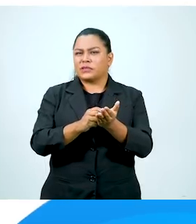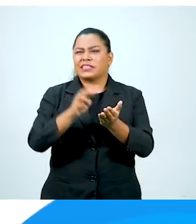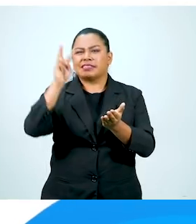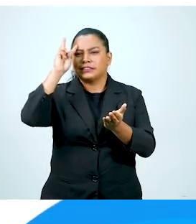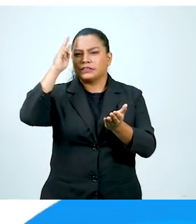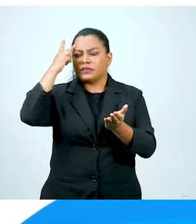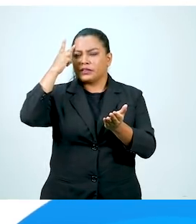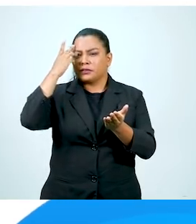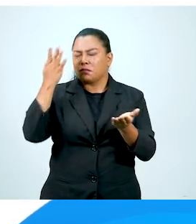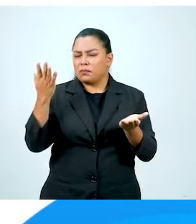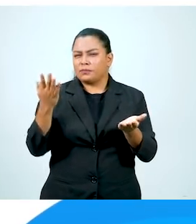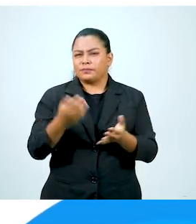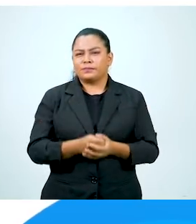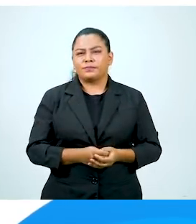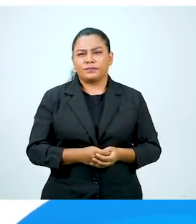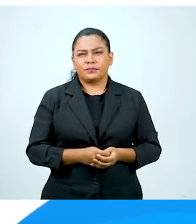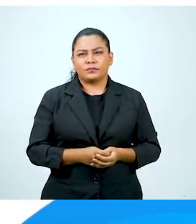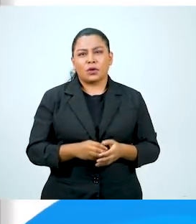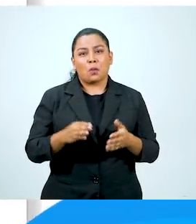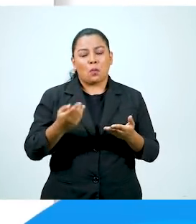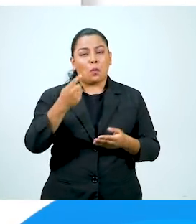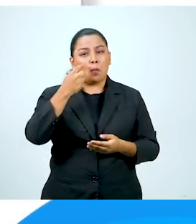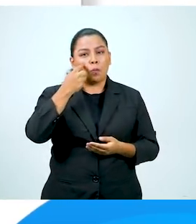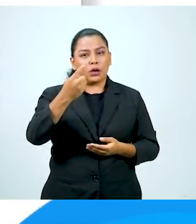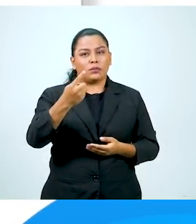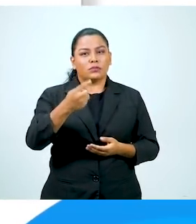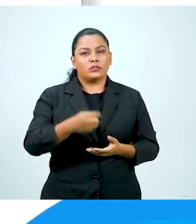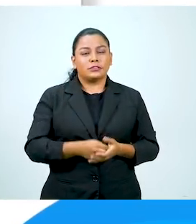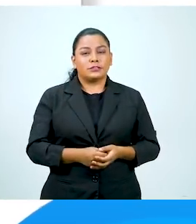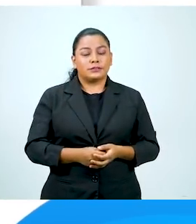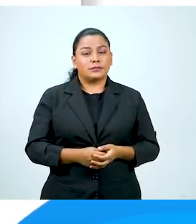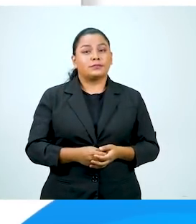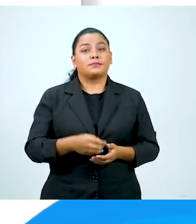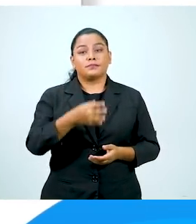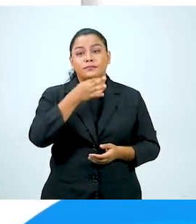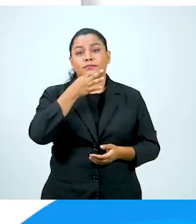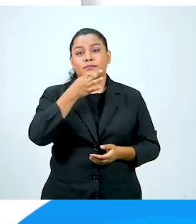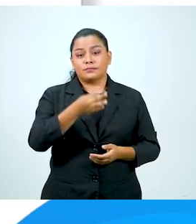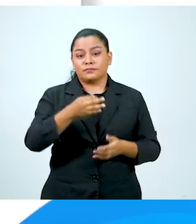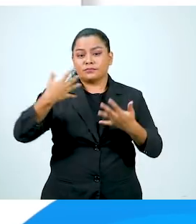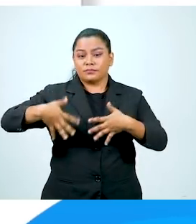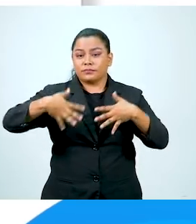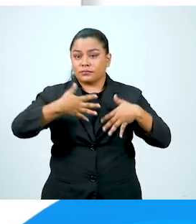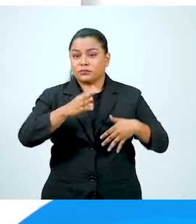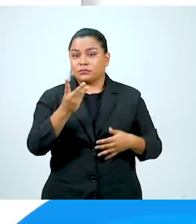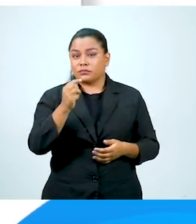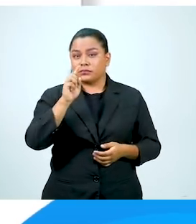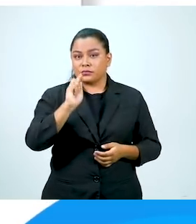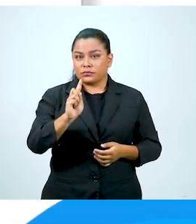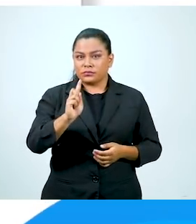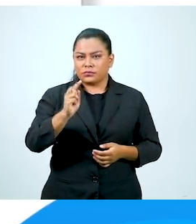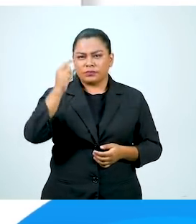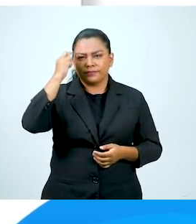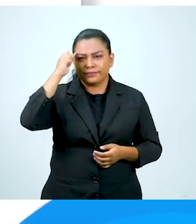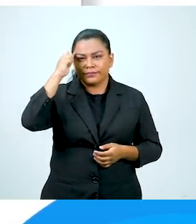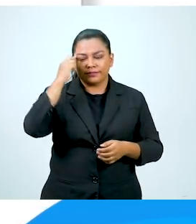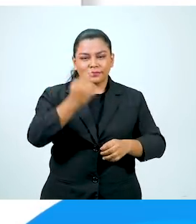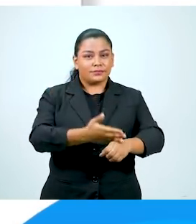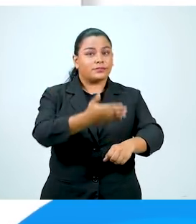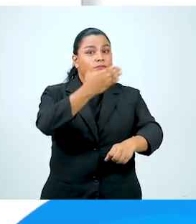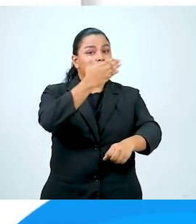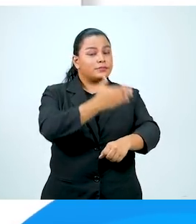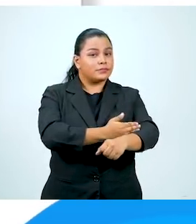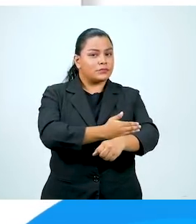se refiere la sugerencia. Como observamos, efectivamente, en la actividad 1 de la